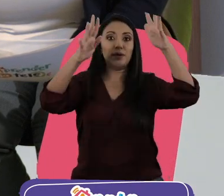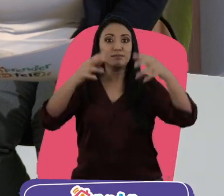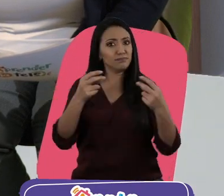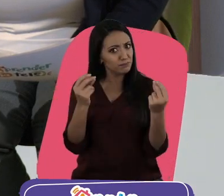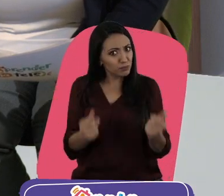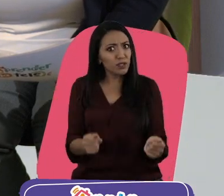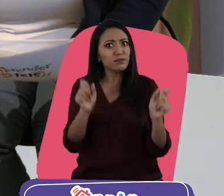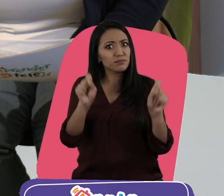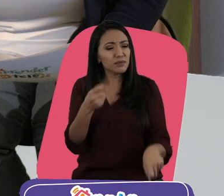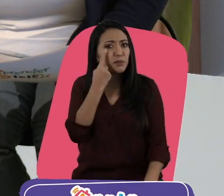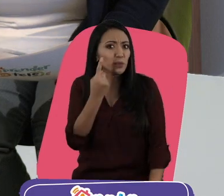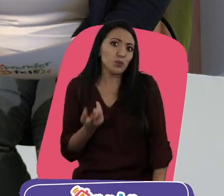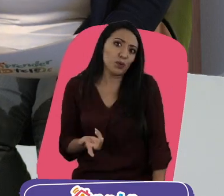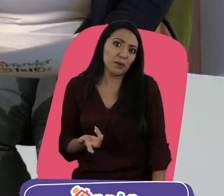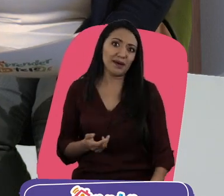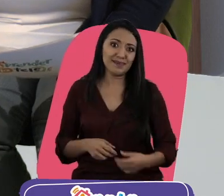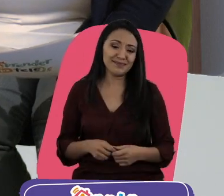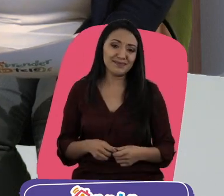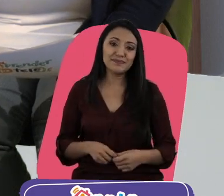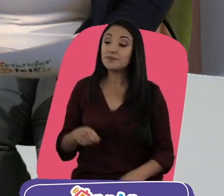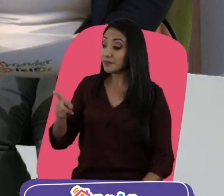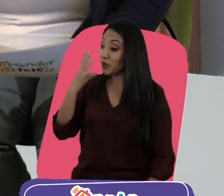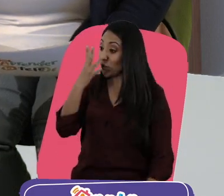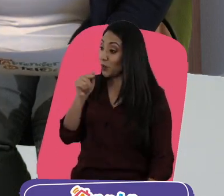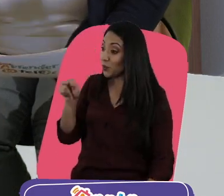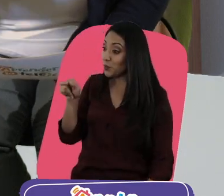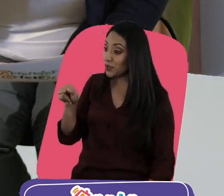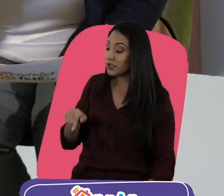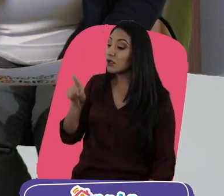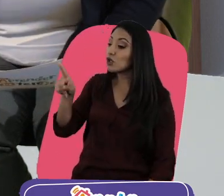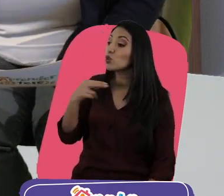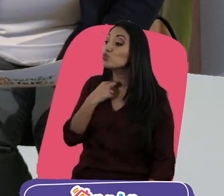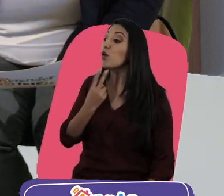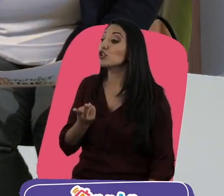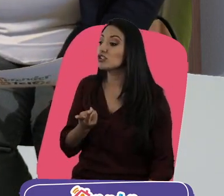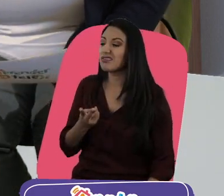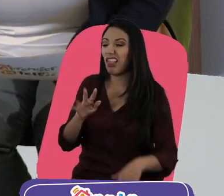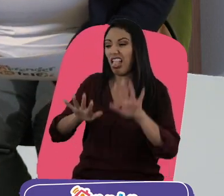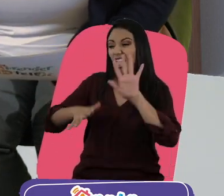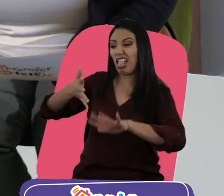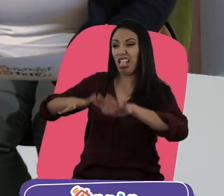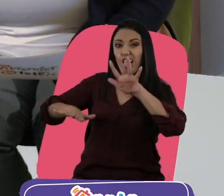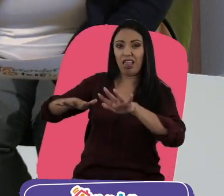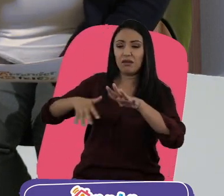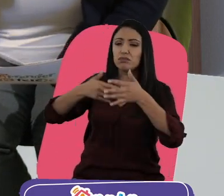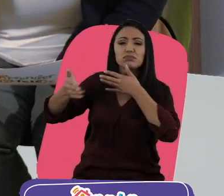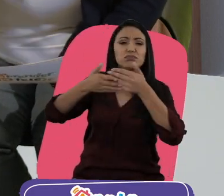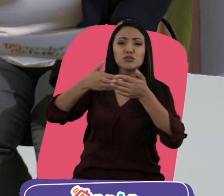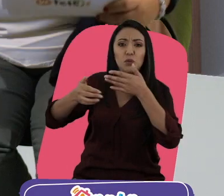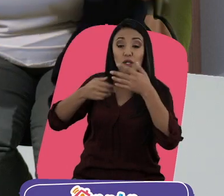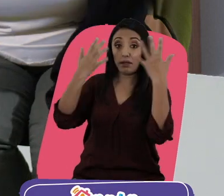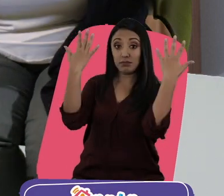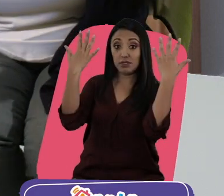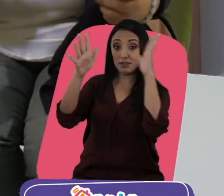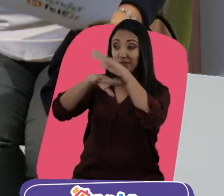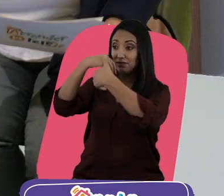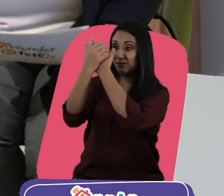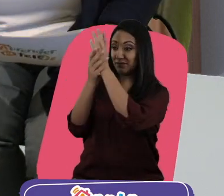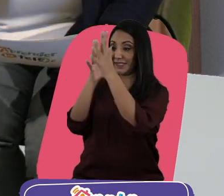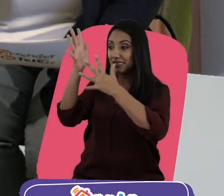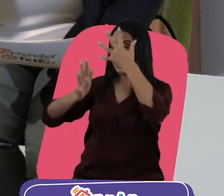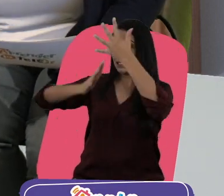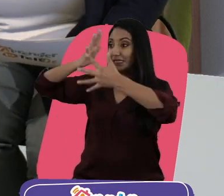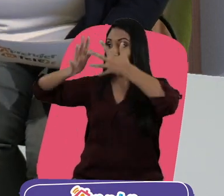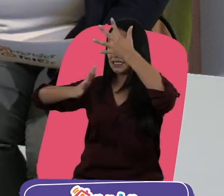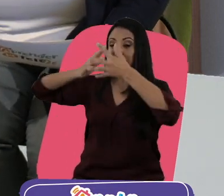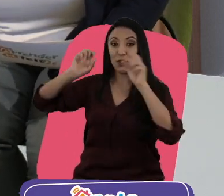lánzate. Intenta. Qué bonito. Que no perdemos nada intentándolo, ¿no? Qué lindo. Y si tienes una voz no tan afinada, tampoco importa. Lo importante es hacerlo